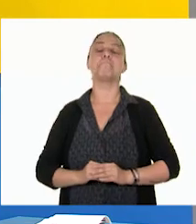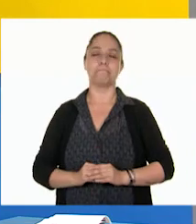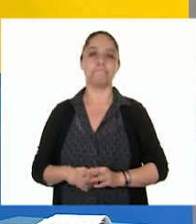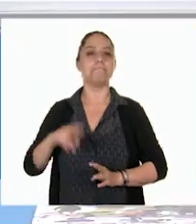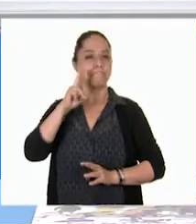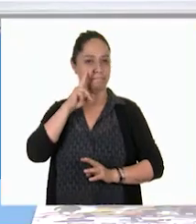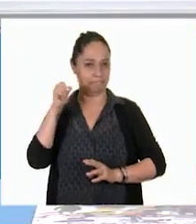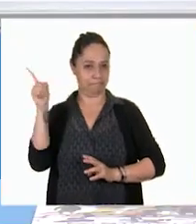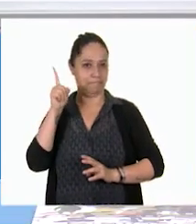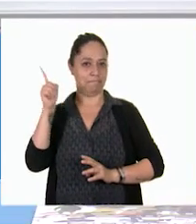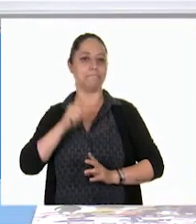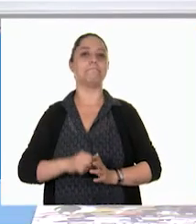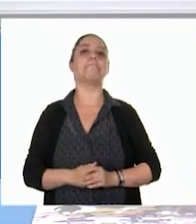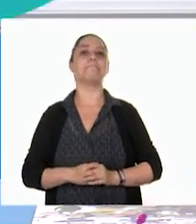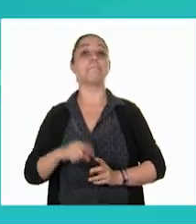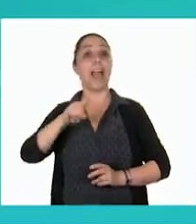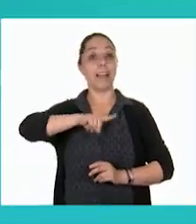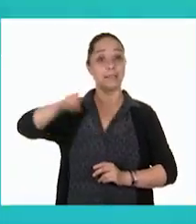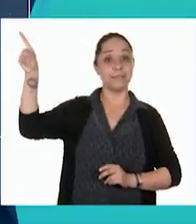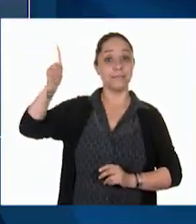vamos a verlas. ¡Córrelo!